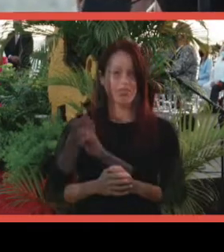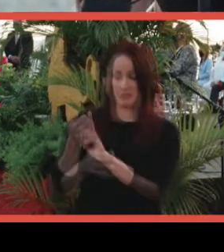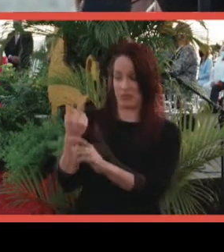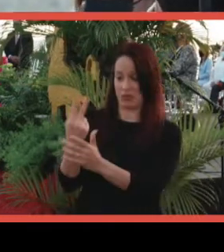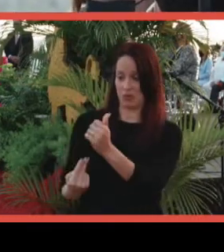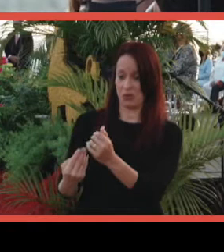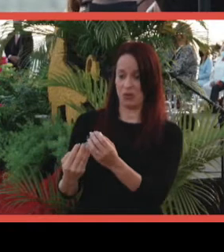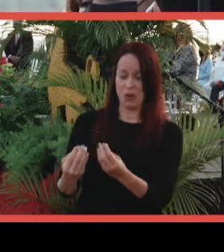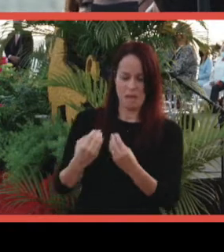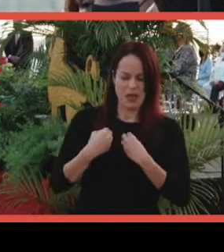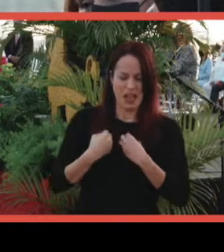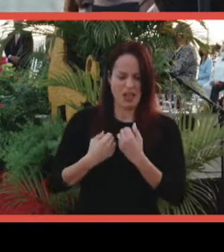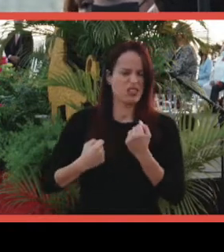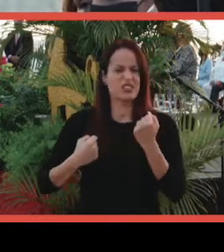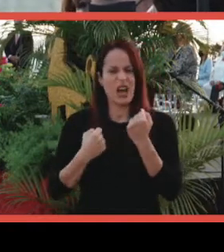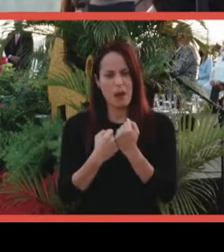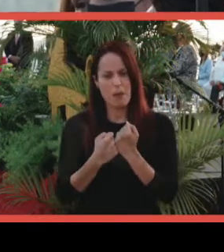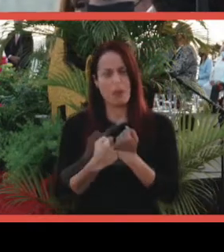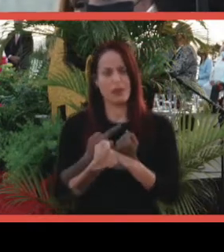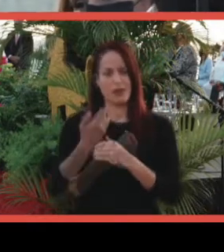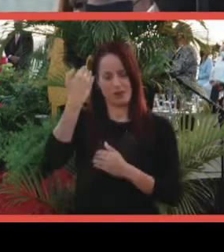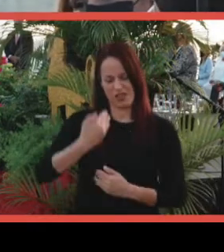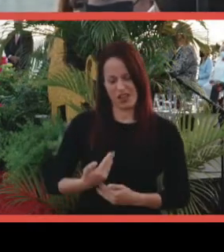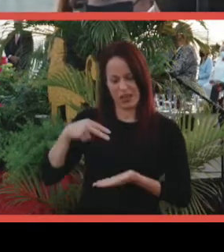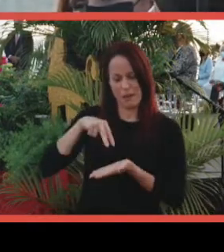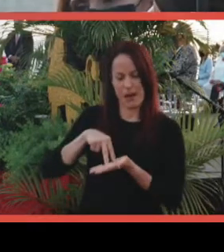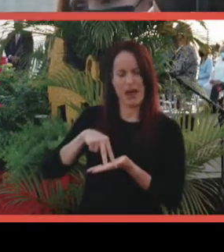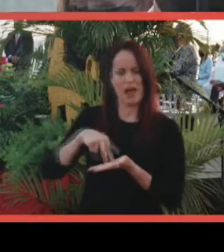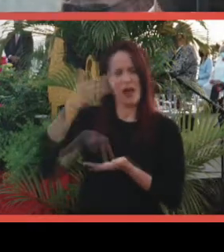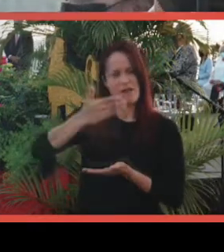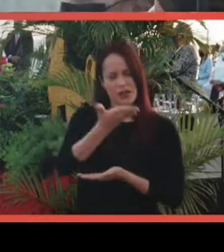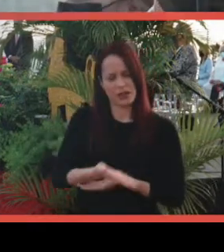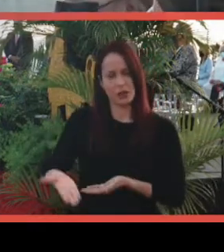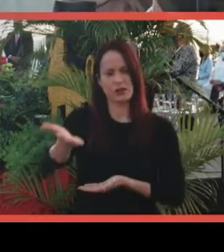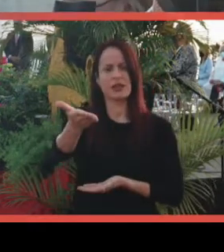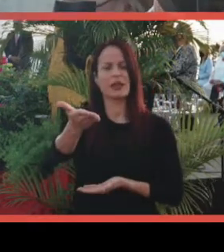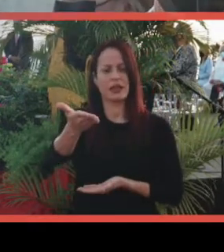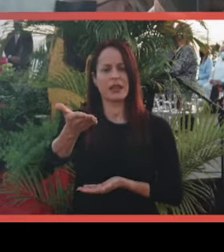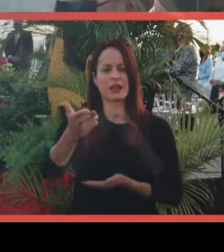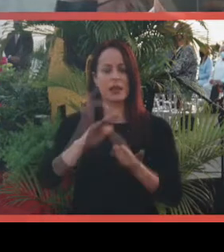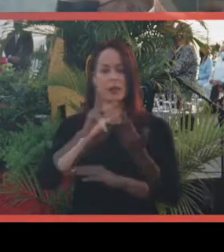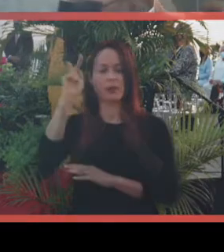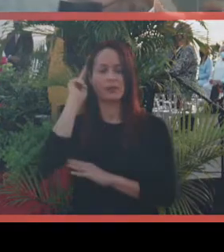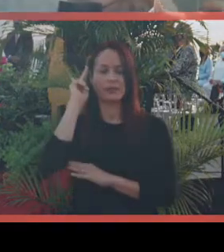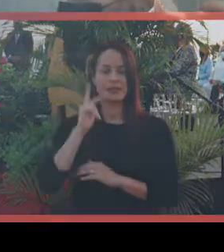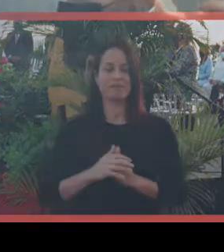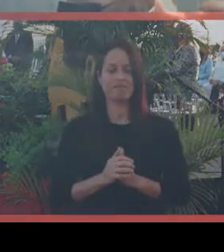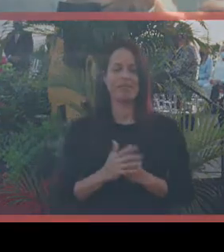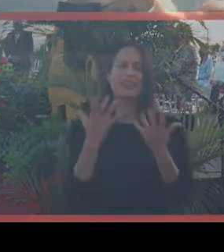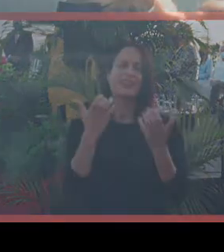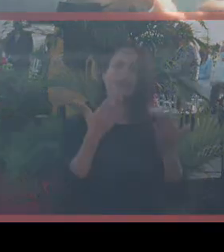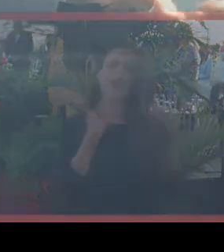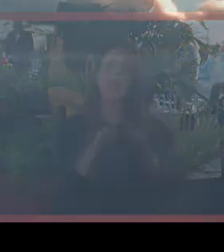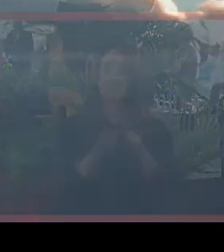ese apoyo para yo estar aquí frente a ustedes y frente a la ciudad de Ponce. Quiero darle las